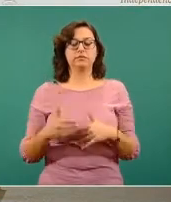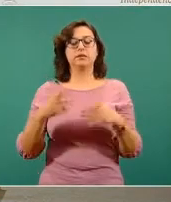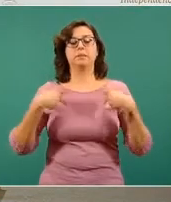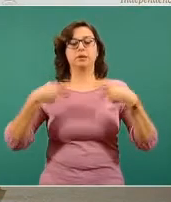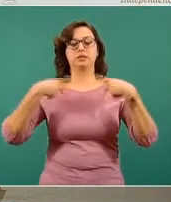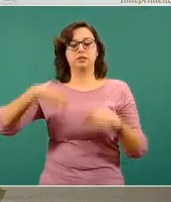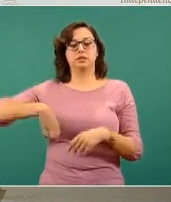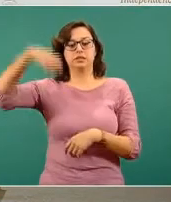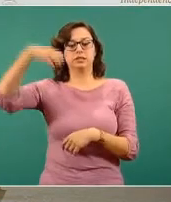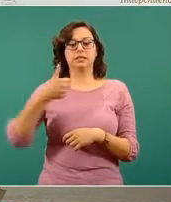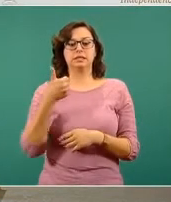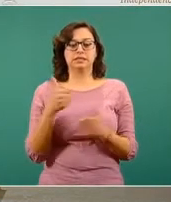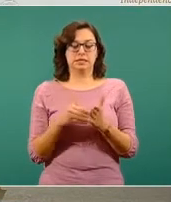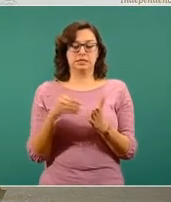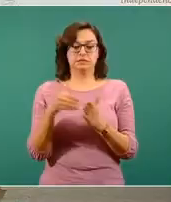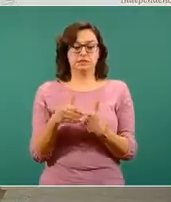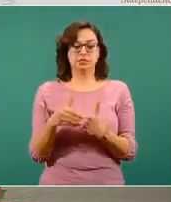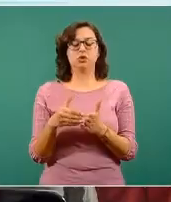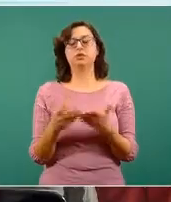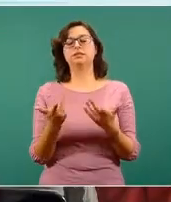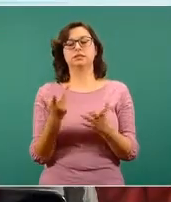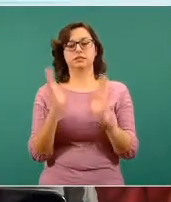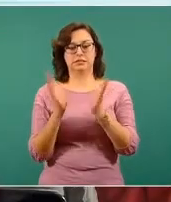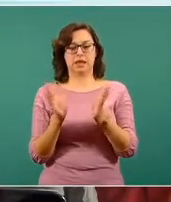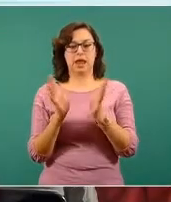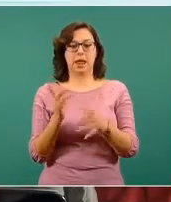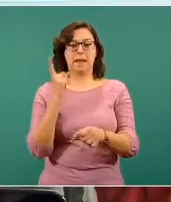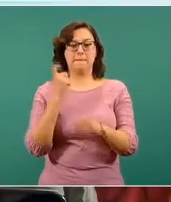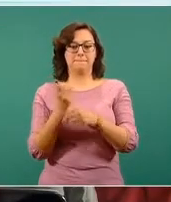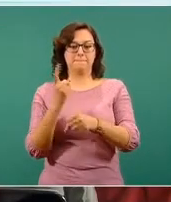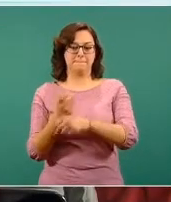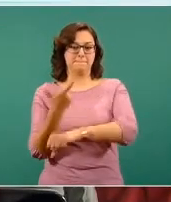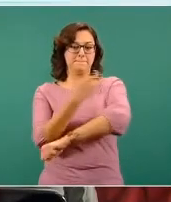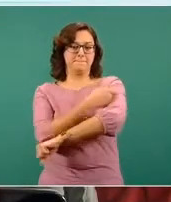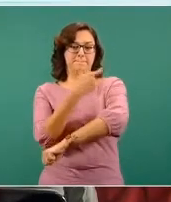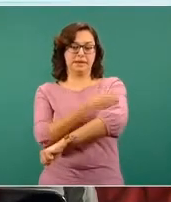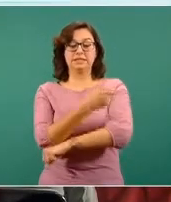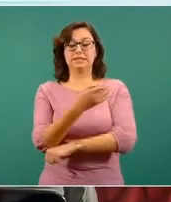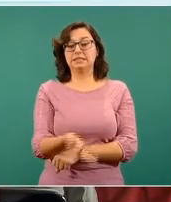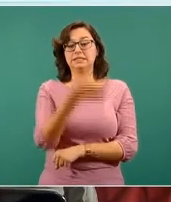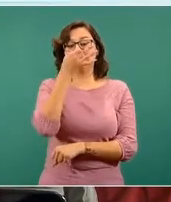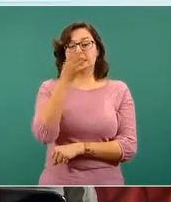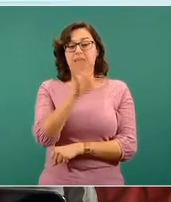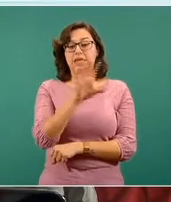6.852.585 con primera dosis y ya casi 500.000 con